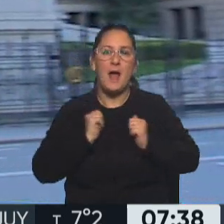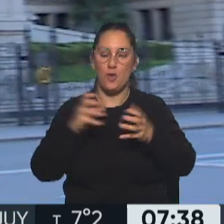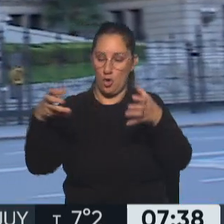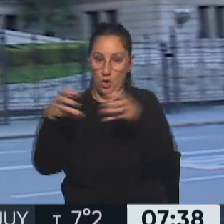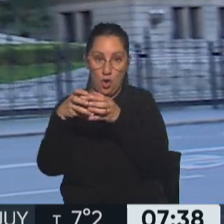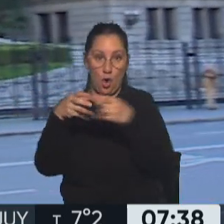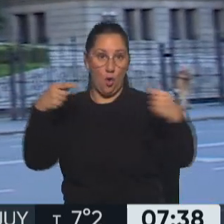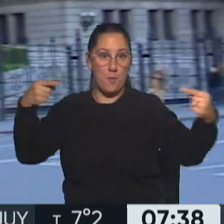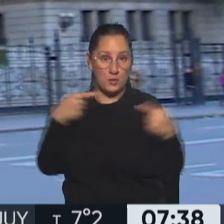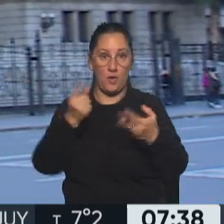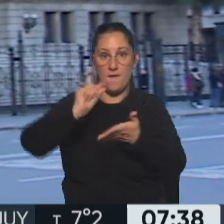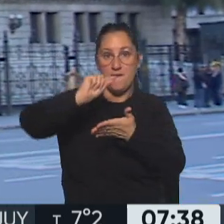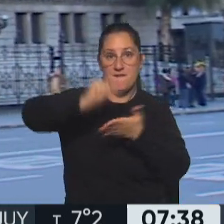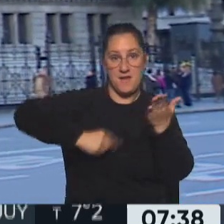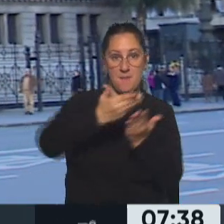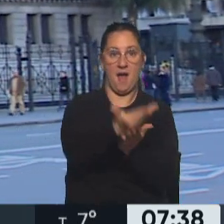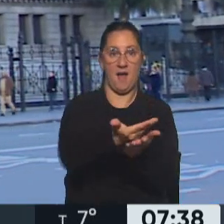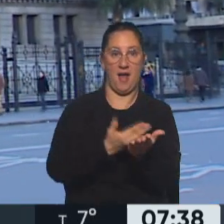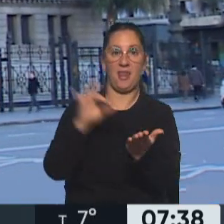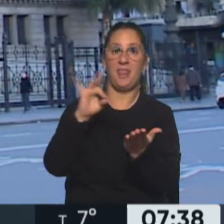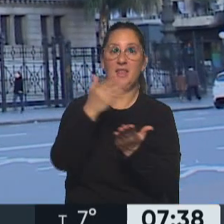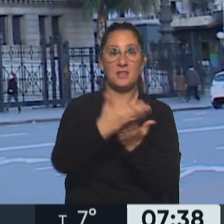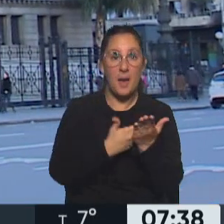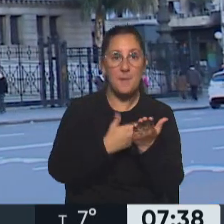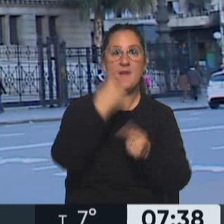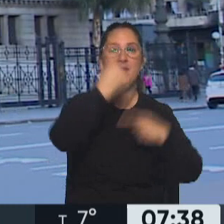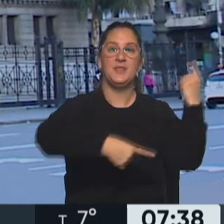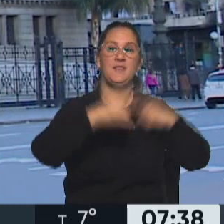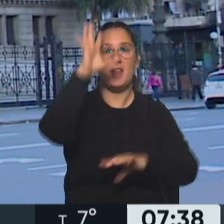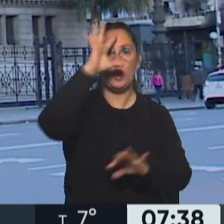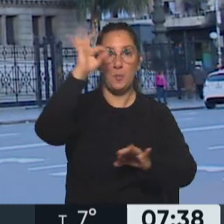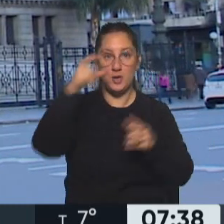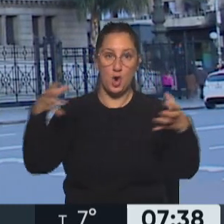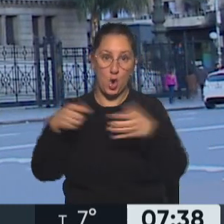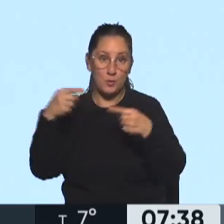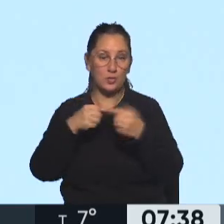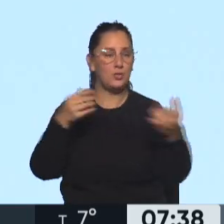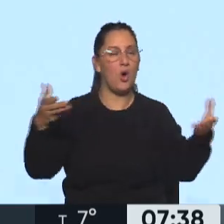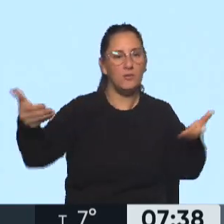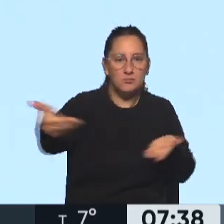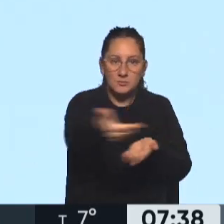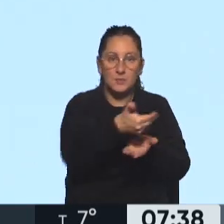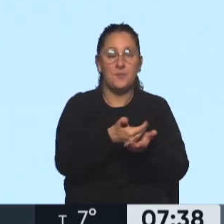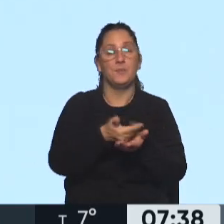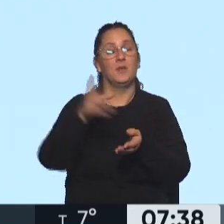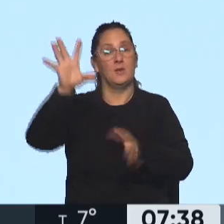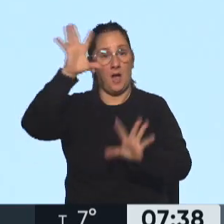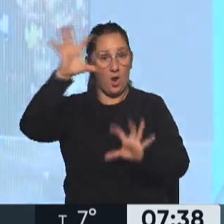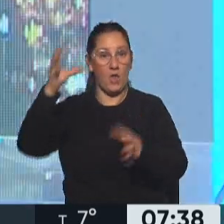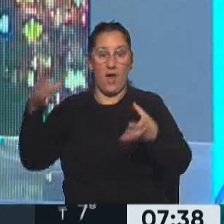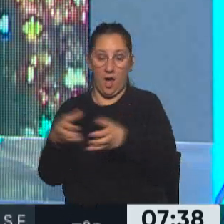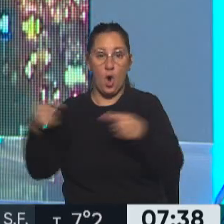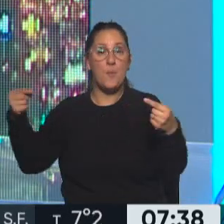tener la firma del dictamen, unificar lo que fueron las distintas posturas de la oposición. Recordemos que la oposición